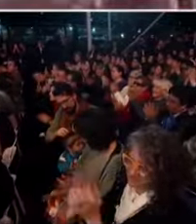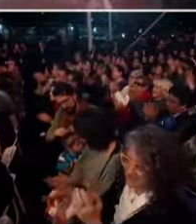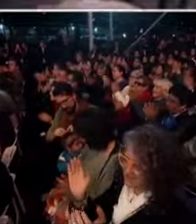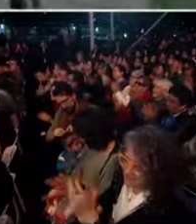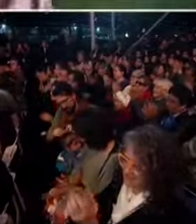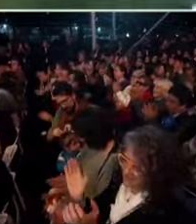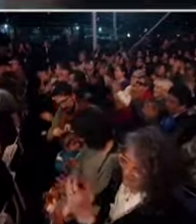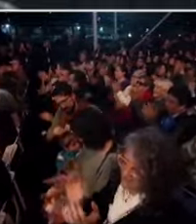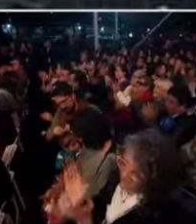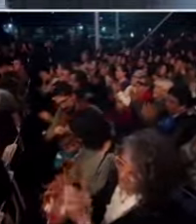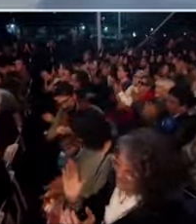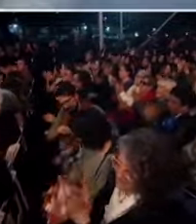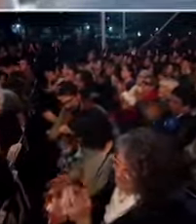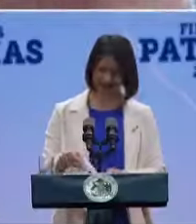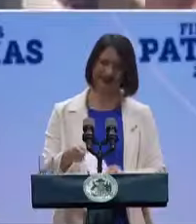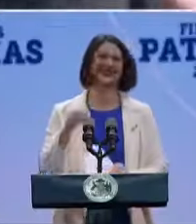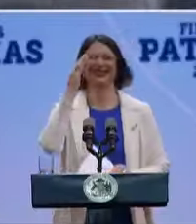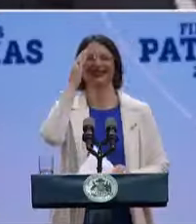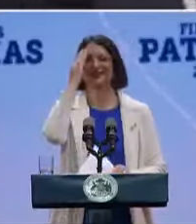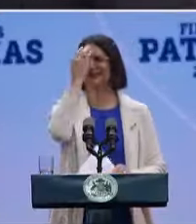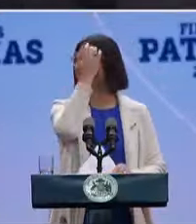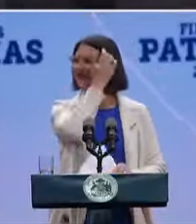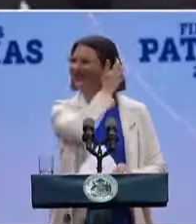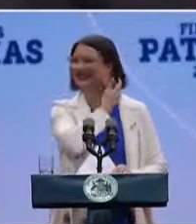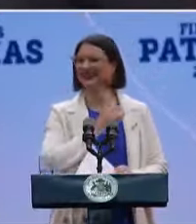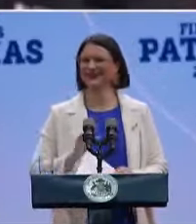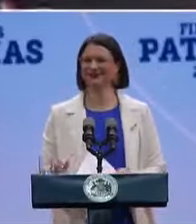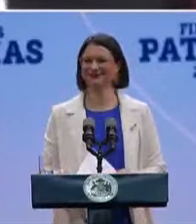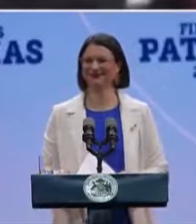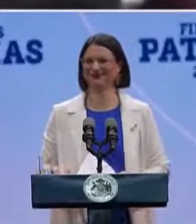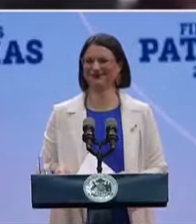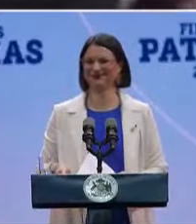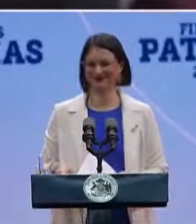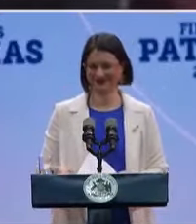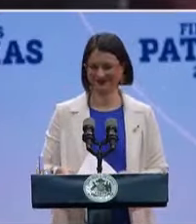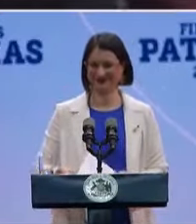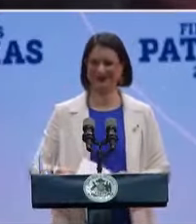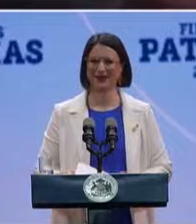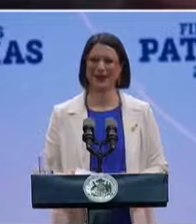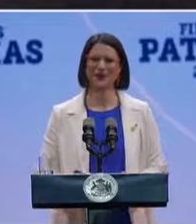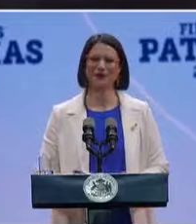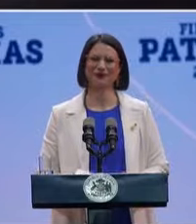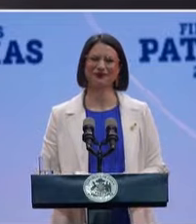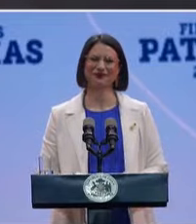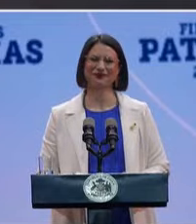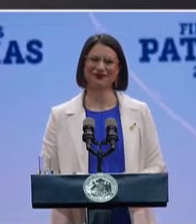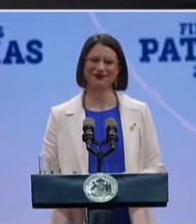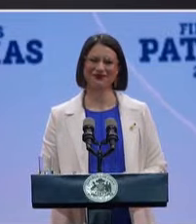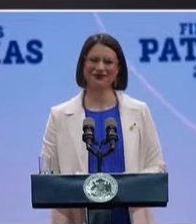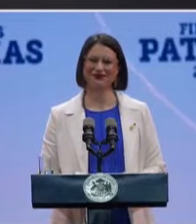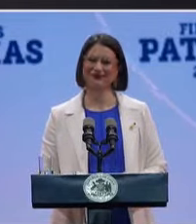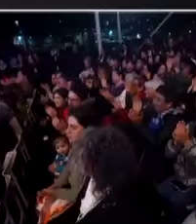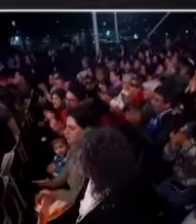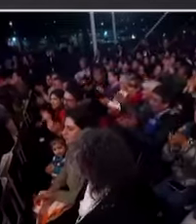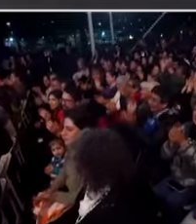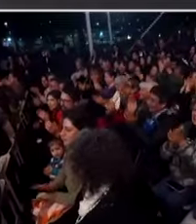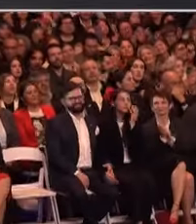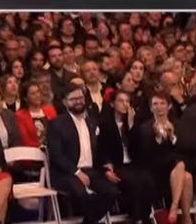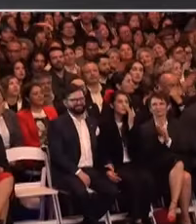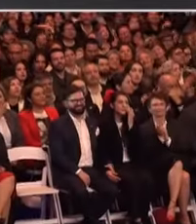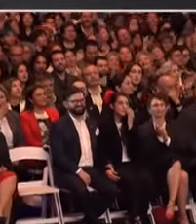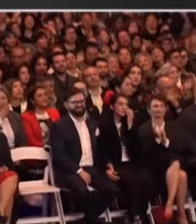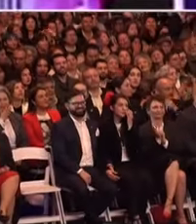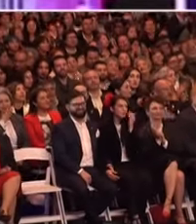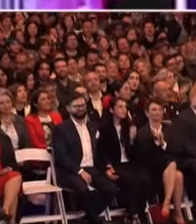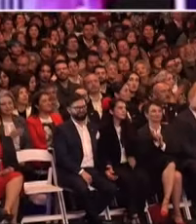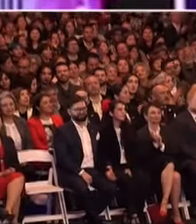Solo 2 meses separan a estos momentos cruciales en la vida y carrera presidencial de Donald Trump. El expresidente y actual candidato